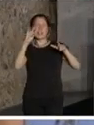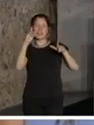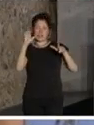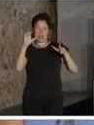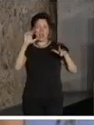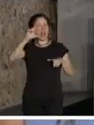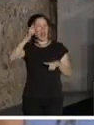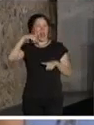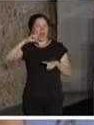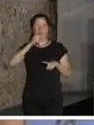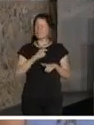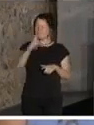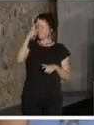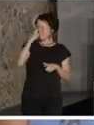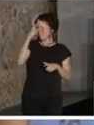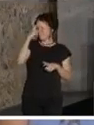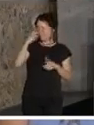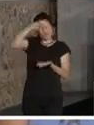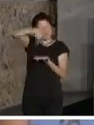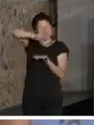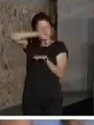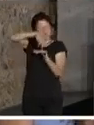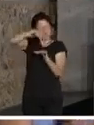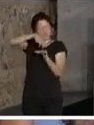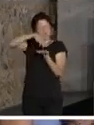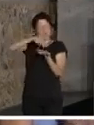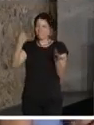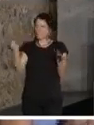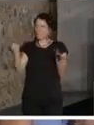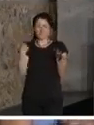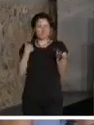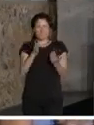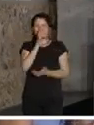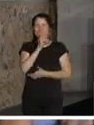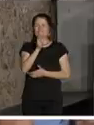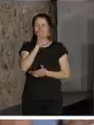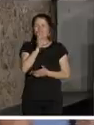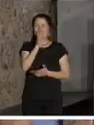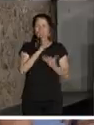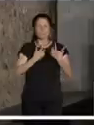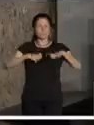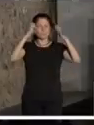que hace mucho tiempo que la estamos reivindicando y no acaba de llegar